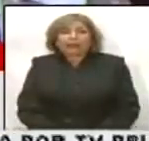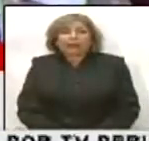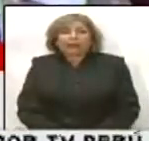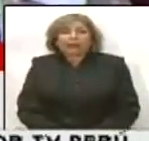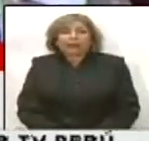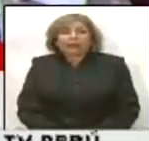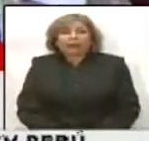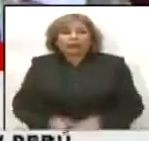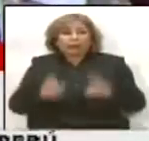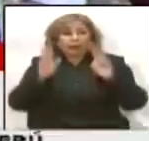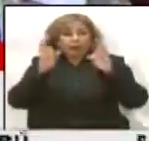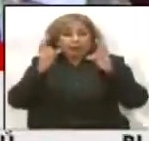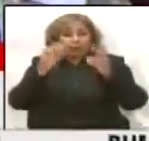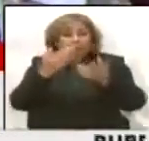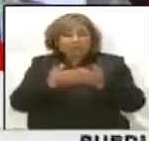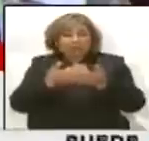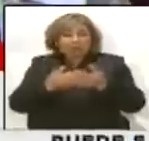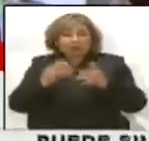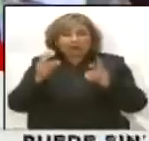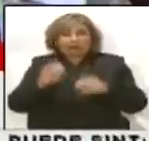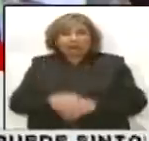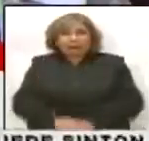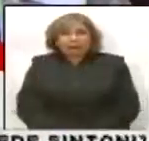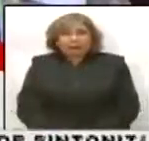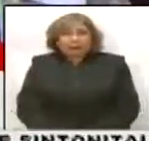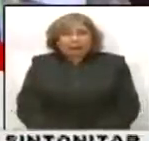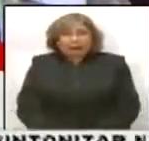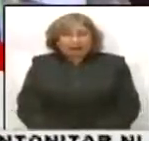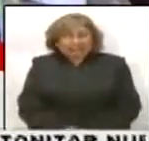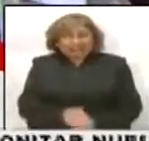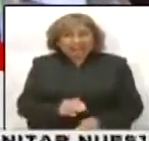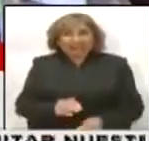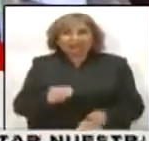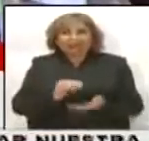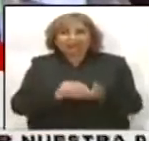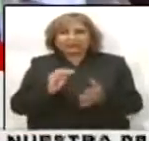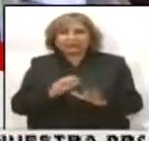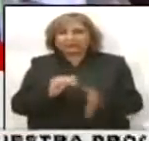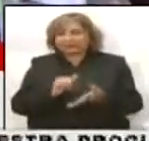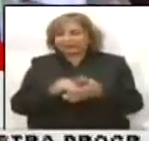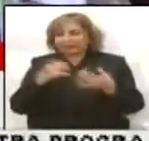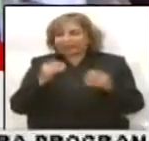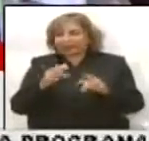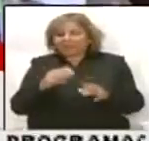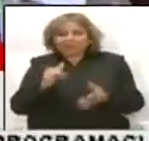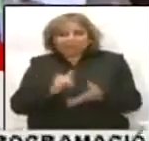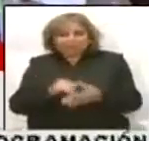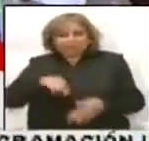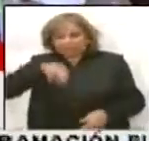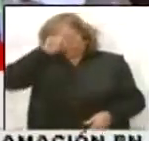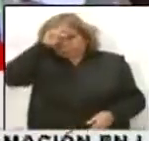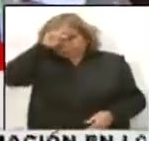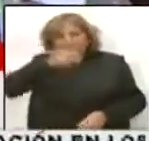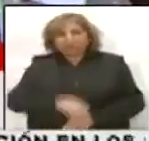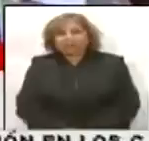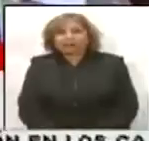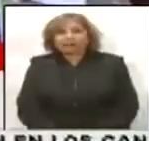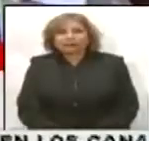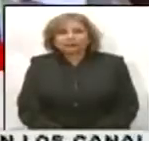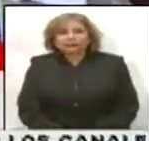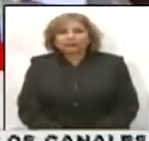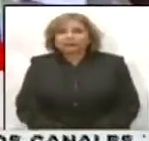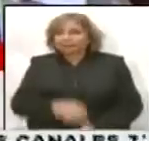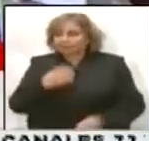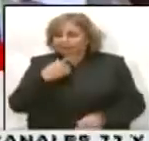sobre este tema, el de fondo, el tema de este periodo de violencia terrible que vivió nuestro país, tenemos acá, los que estamos